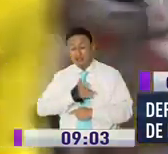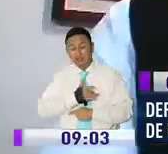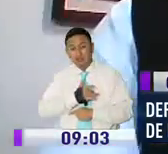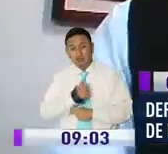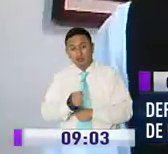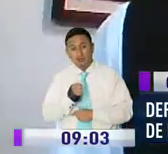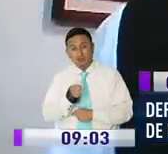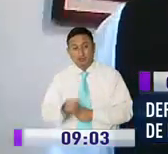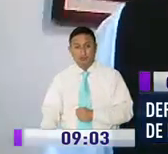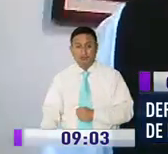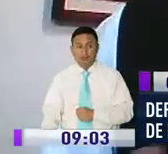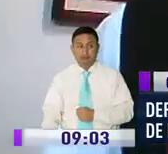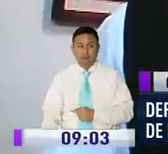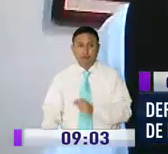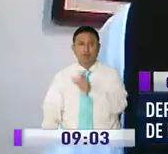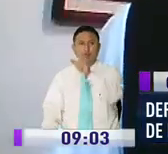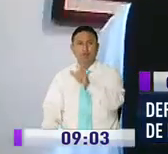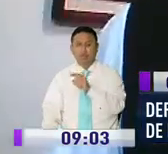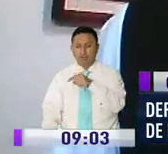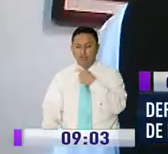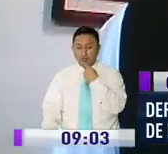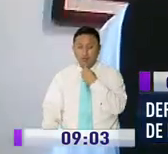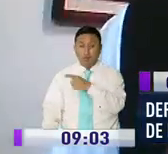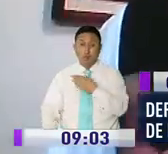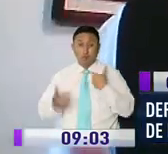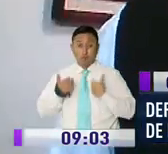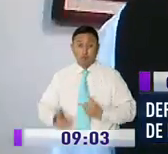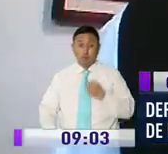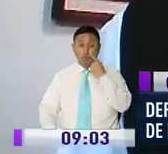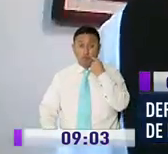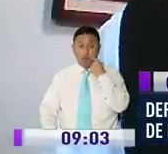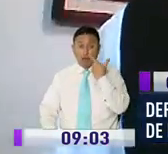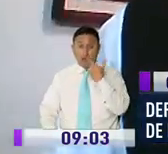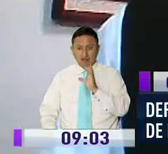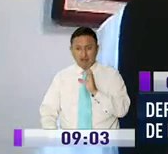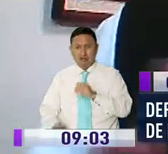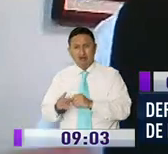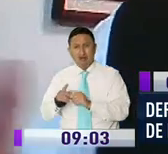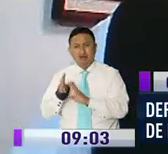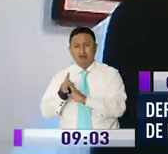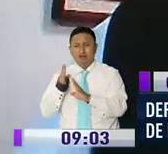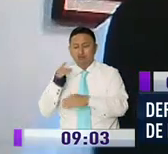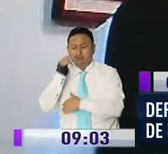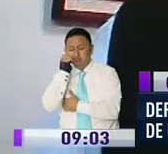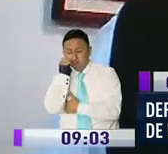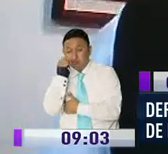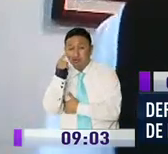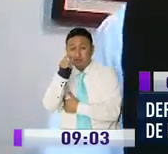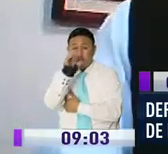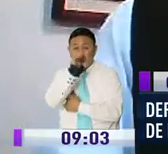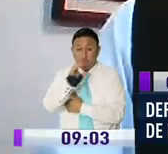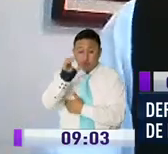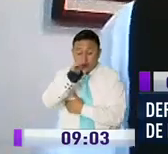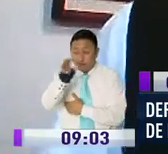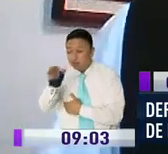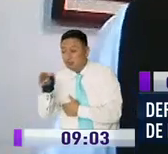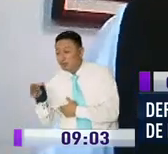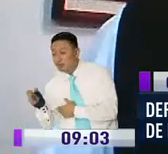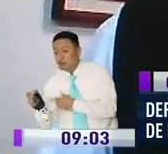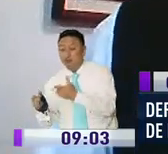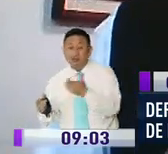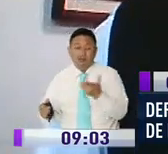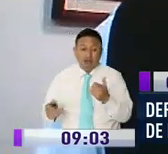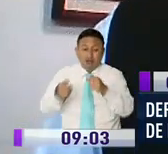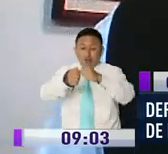quedan. Encontramos una persona que para poder recuperar el cadáver de su padre tuvo que pasar todo un drama humano, colas